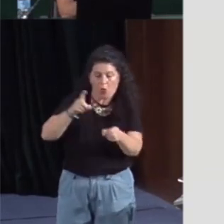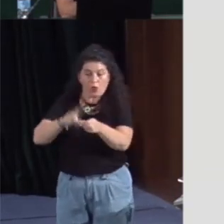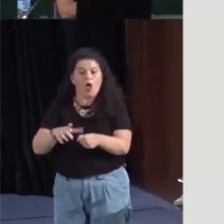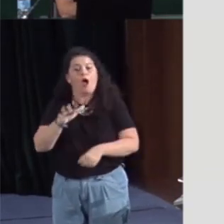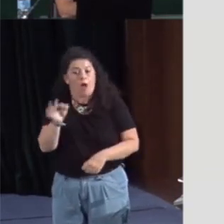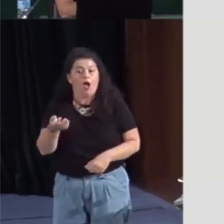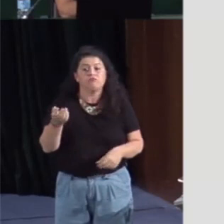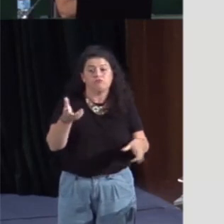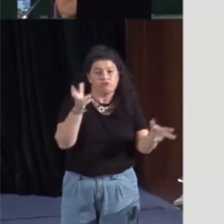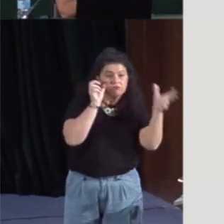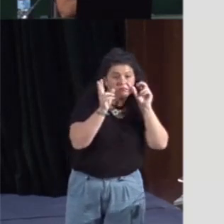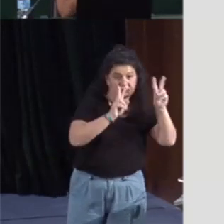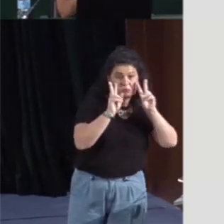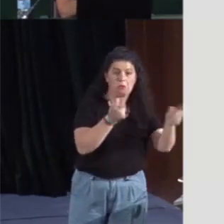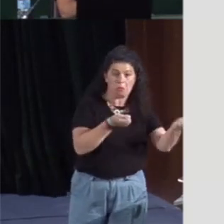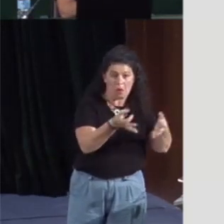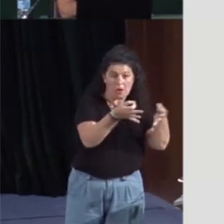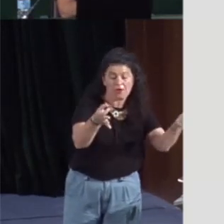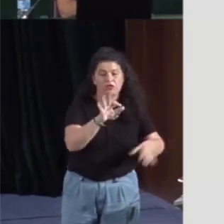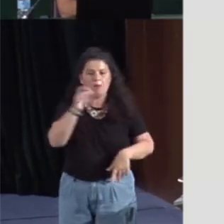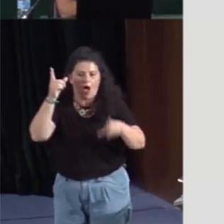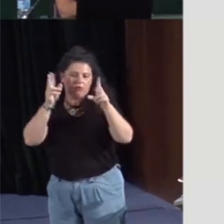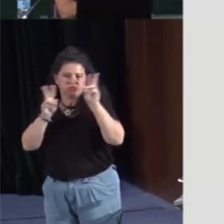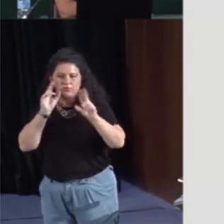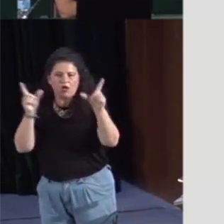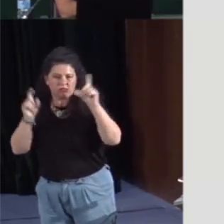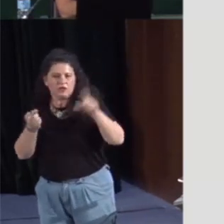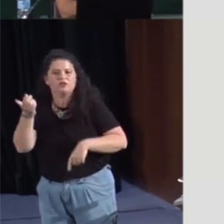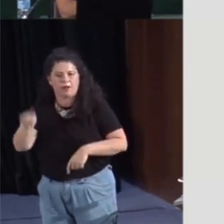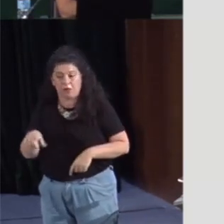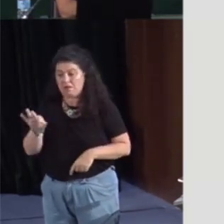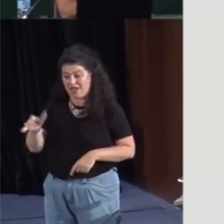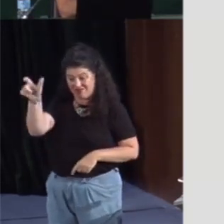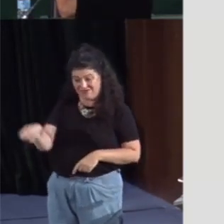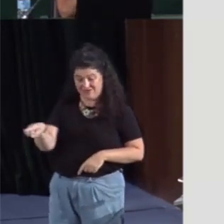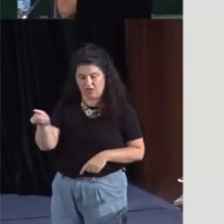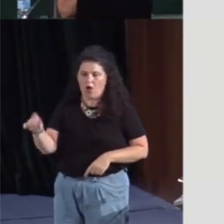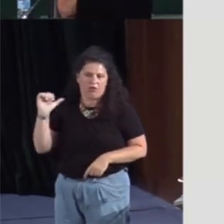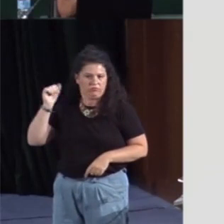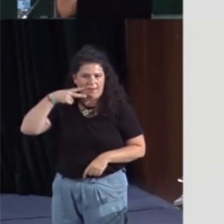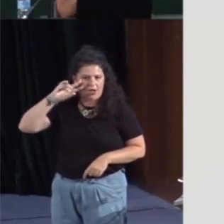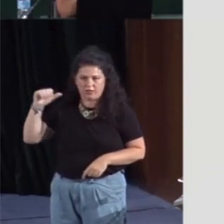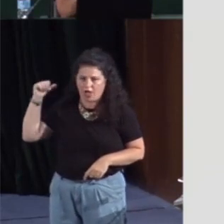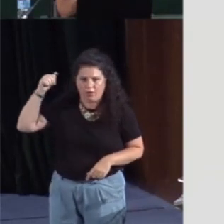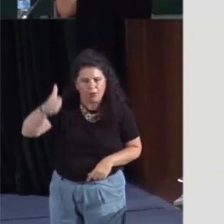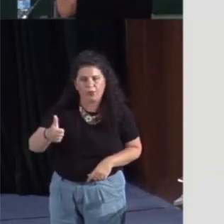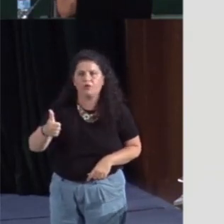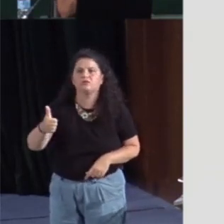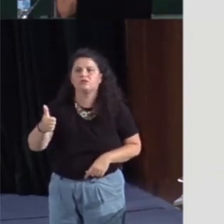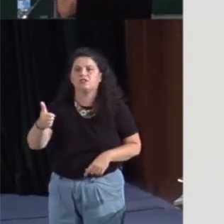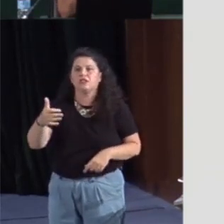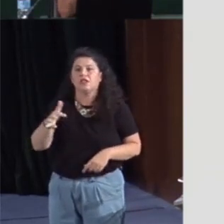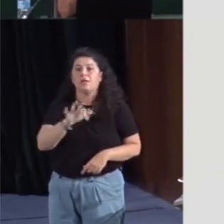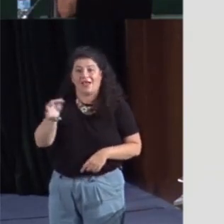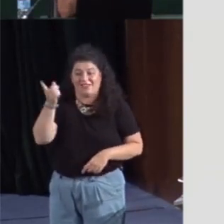utiliza las dos modalidades, y con una amplia experiencia laboral de más de 30 años. Y es verdad, pues, que también era una de las cosas